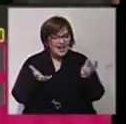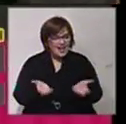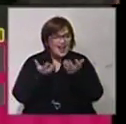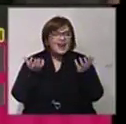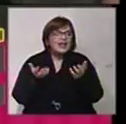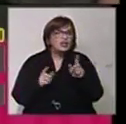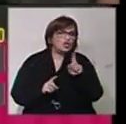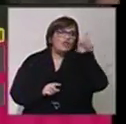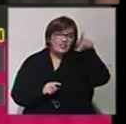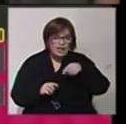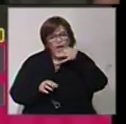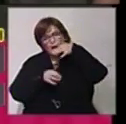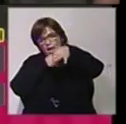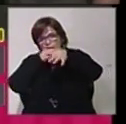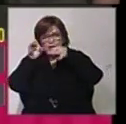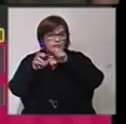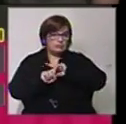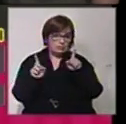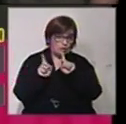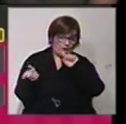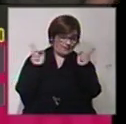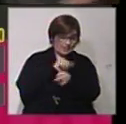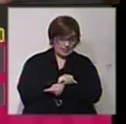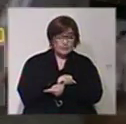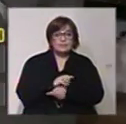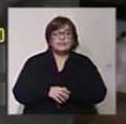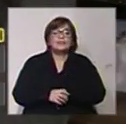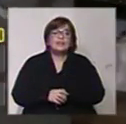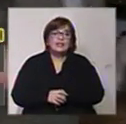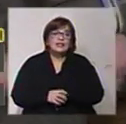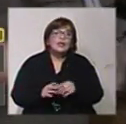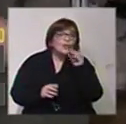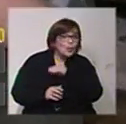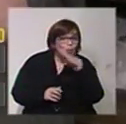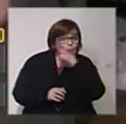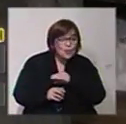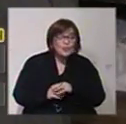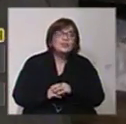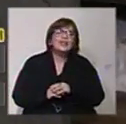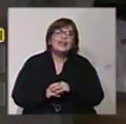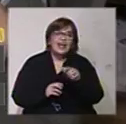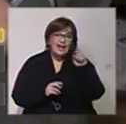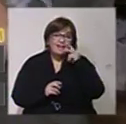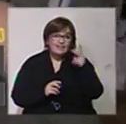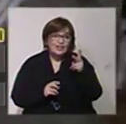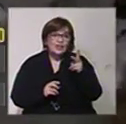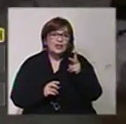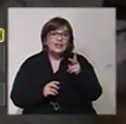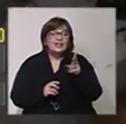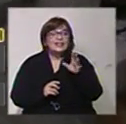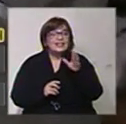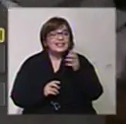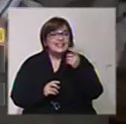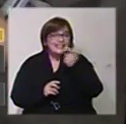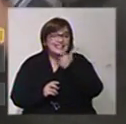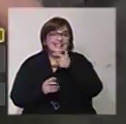es que venga y te explica. No. Bien. Vino con curiosidad, digamos. Ahora yo estoy viendo, acá está tu hija, por ejemplo, se está riendo mucho de toda